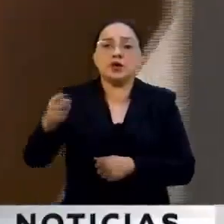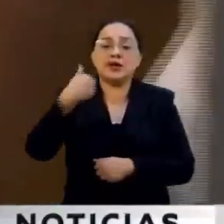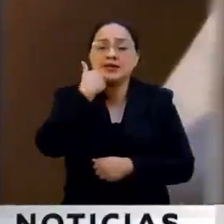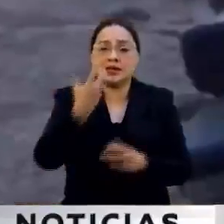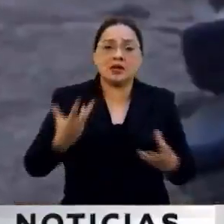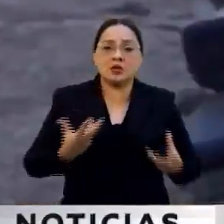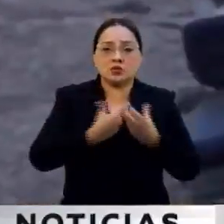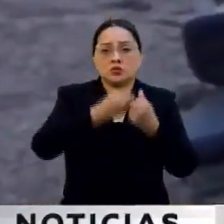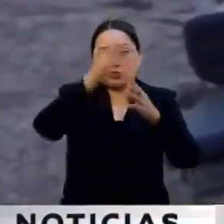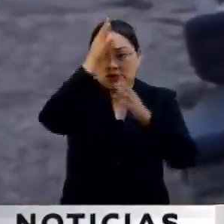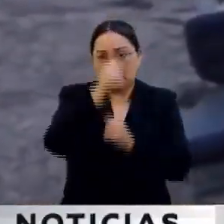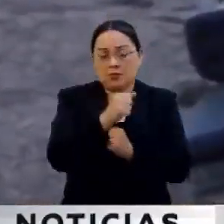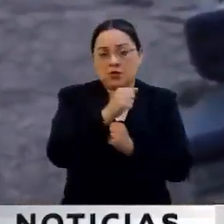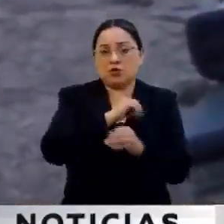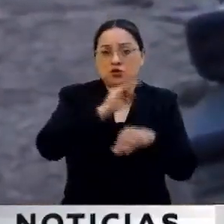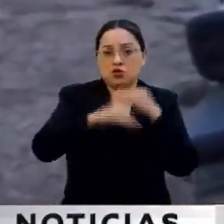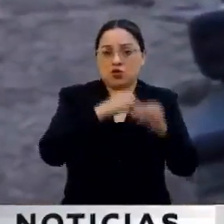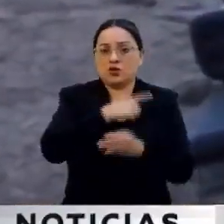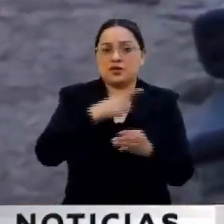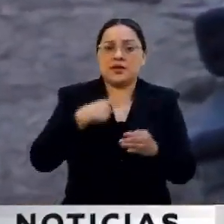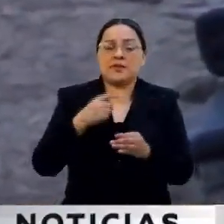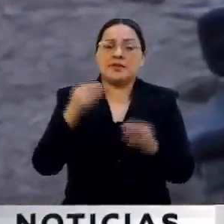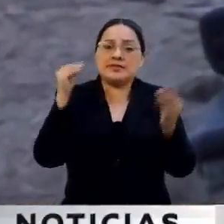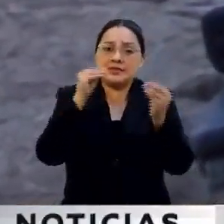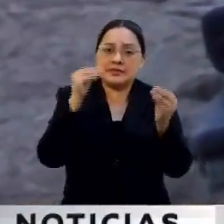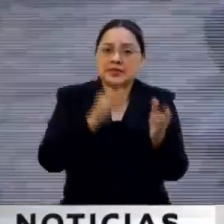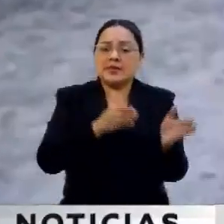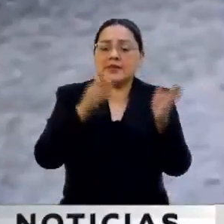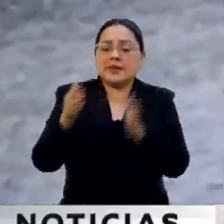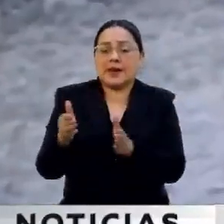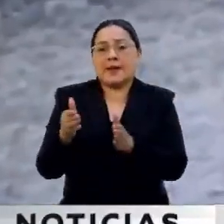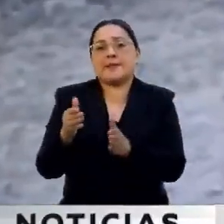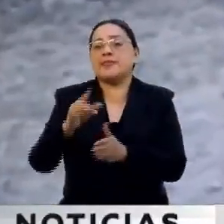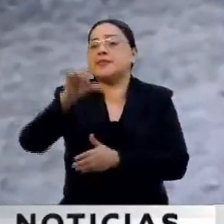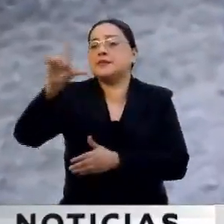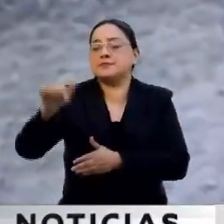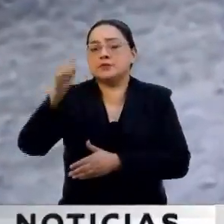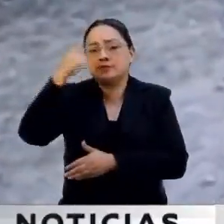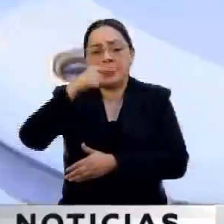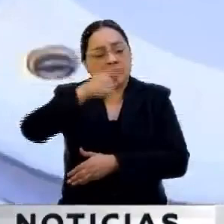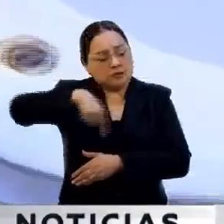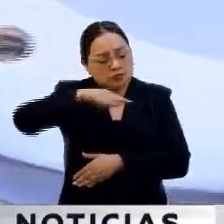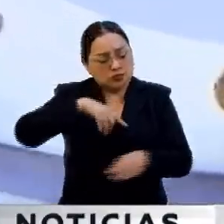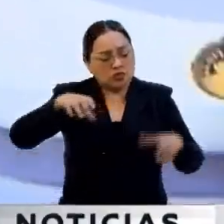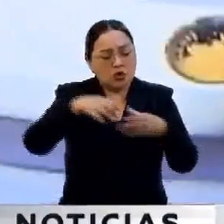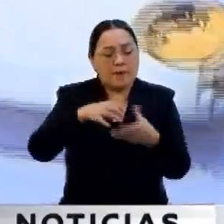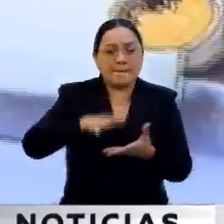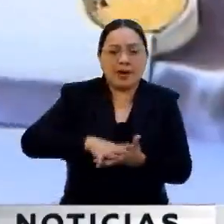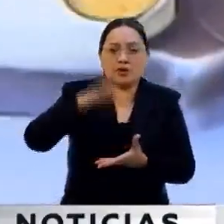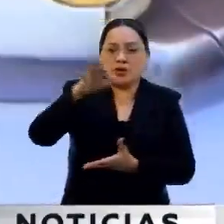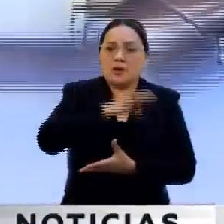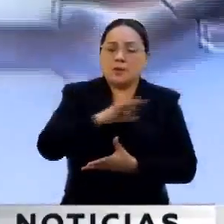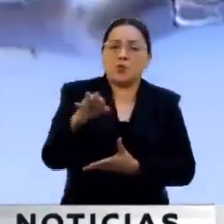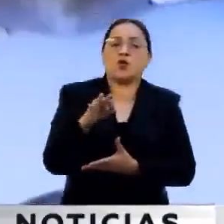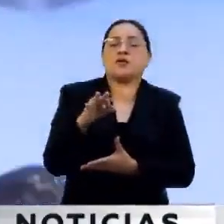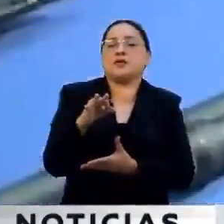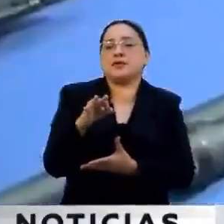consensos necesarios, se decidió diferir la discusión con el objetivo de alcanzar precisamente esta mayoría calificada que